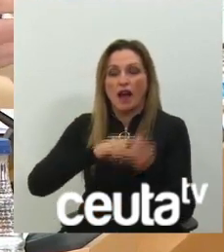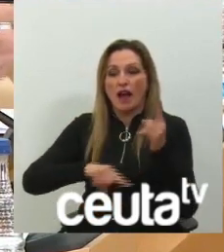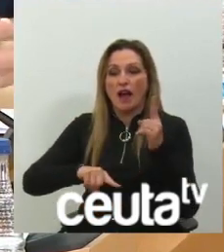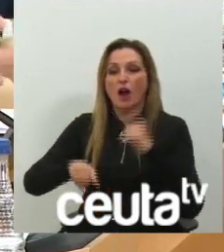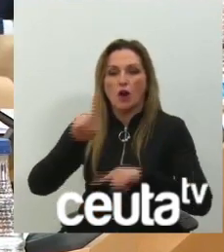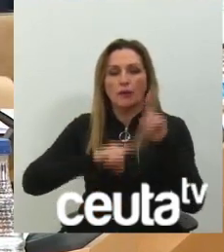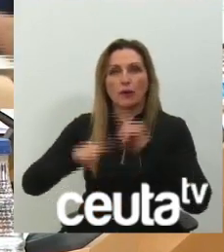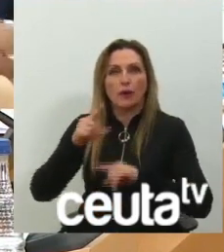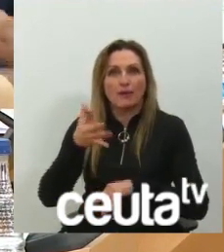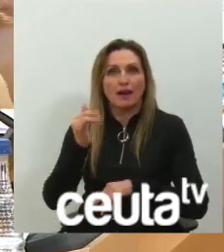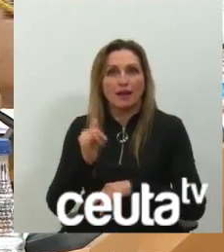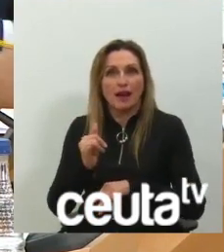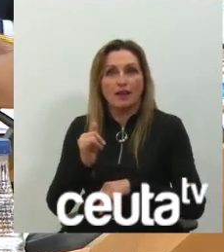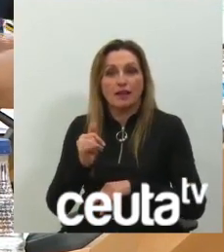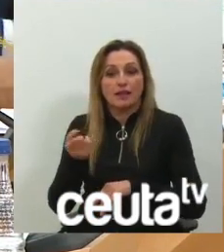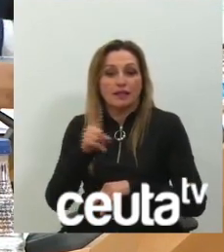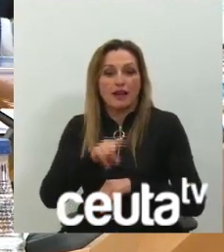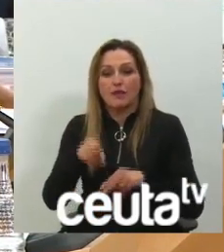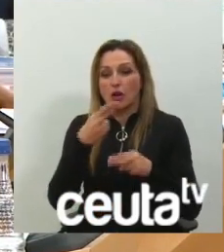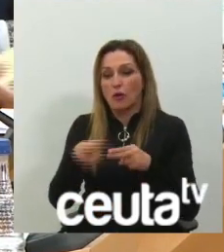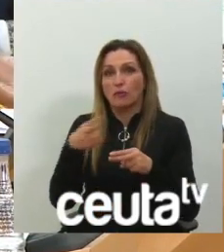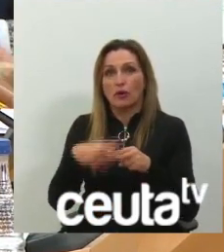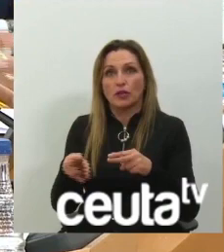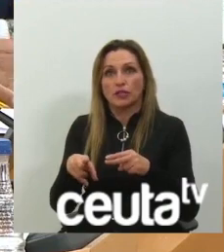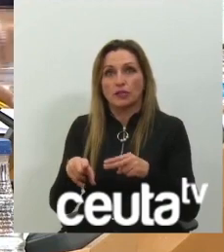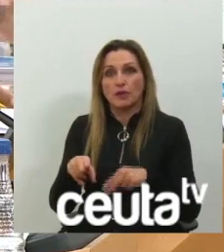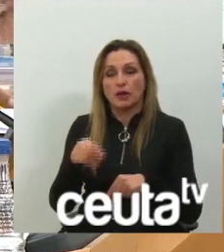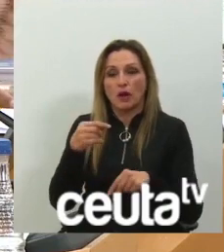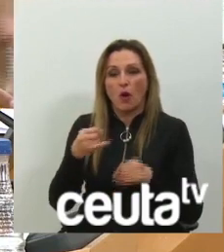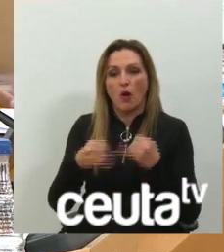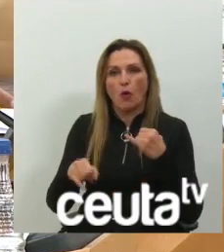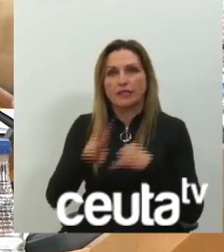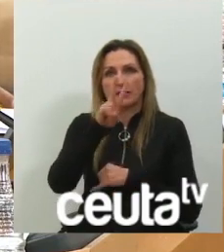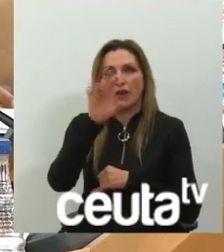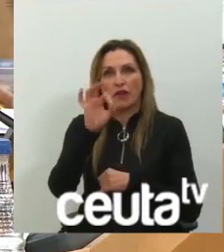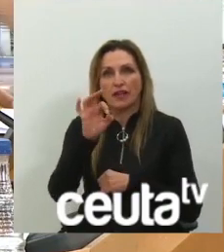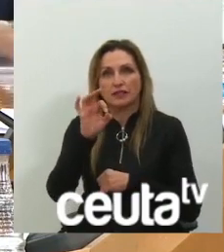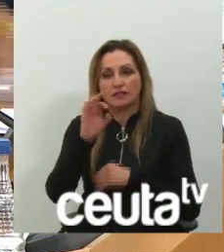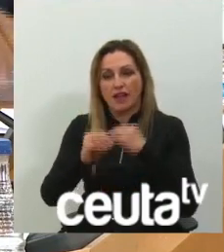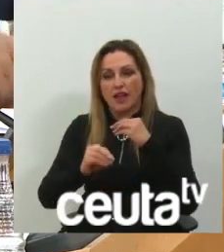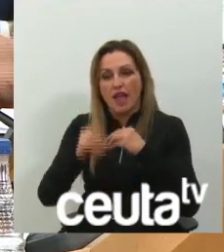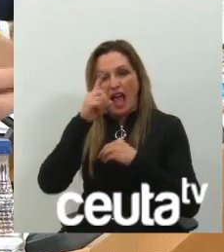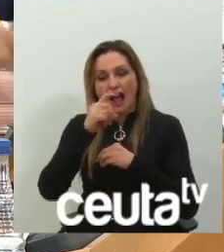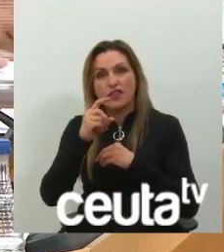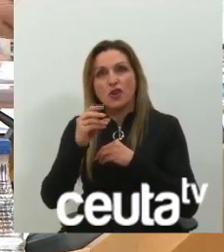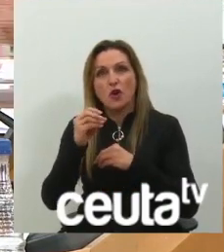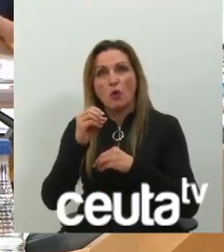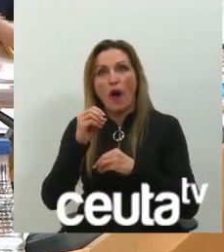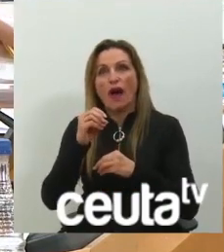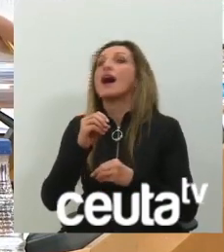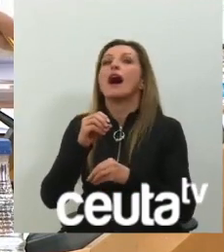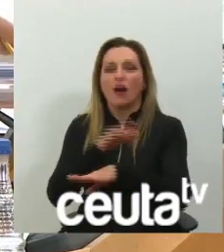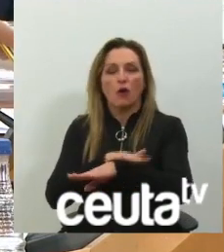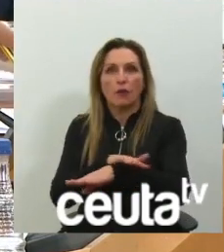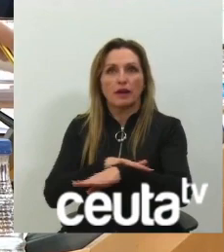y sabes el tipo de político que gestiona nuestra ciudad del último 20 años yo no le quiero usted fusilar y cuando gobernemos no le